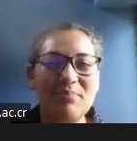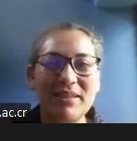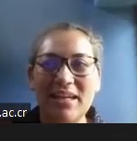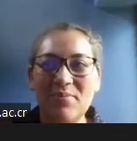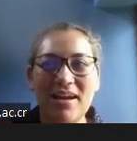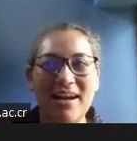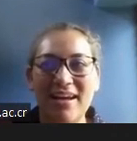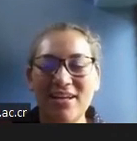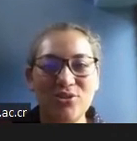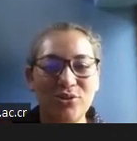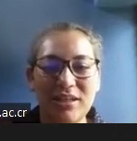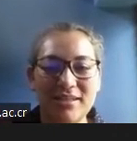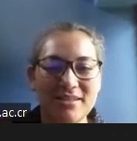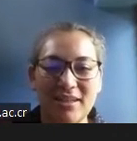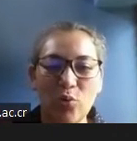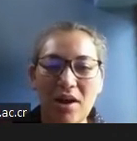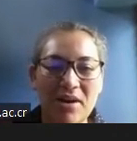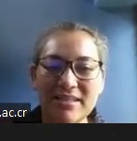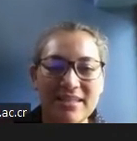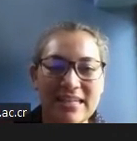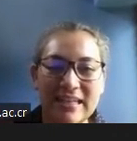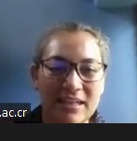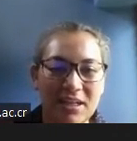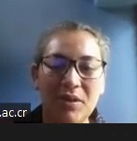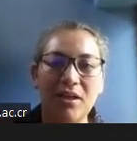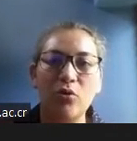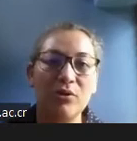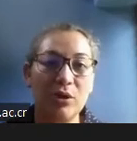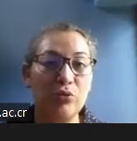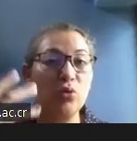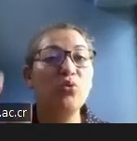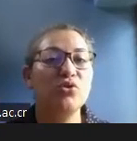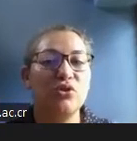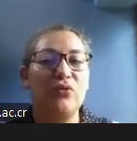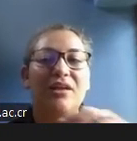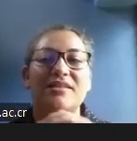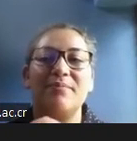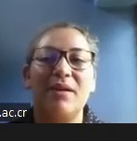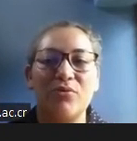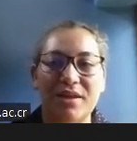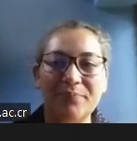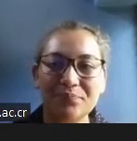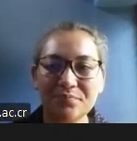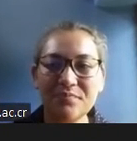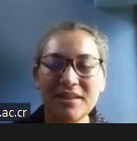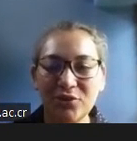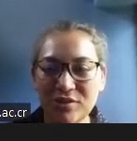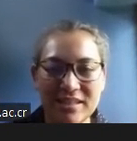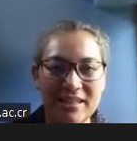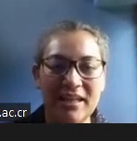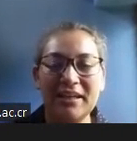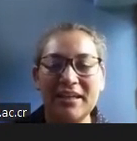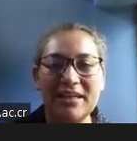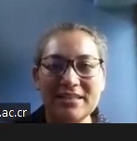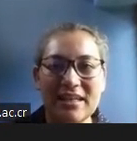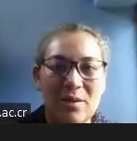que empezó la pandemia ha hecho un avance increíble en cuanto a los recursos que ofrece para usar.